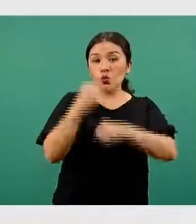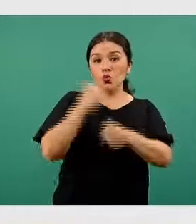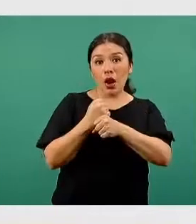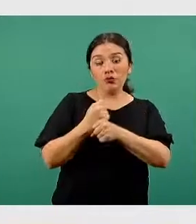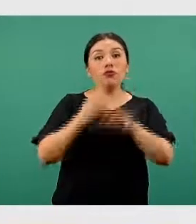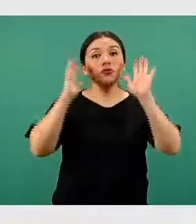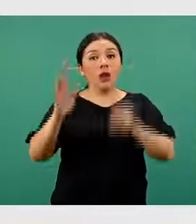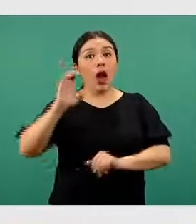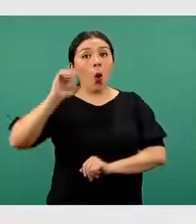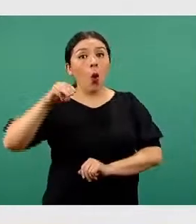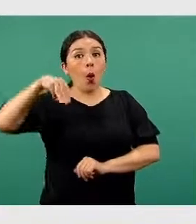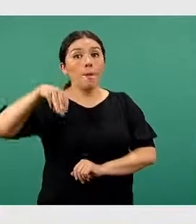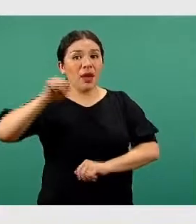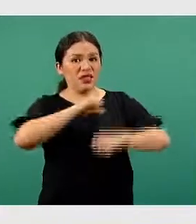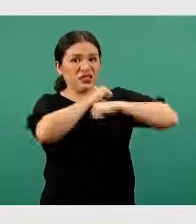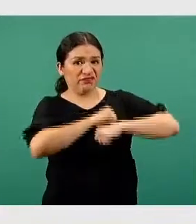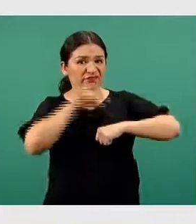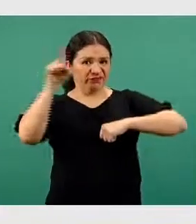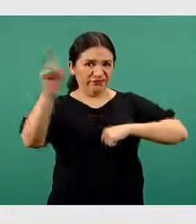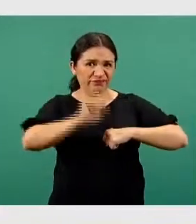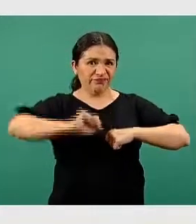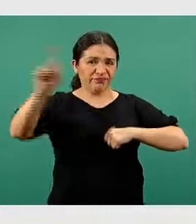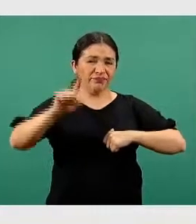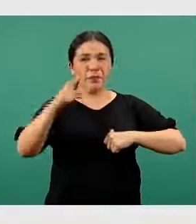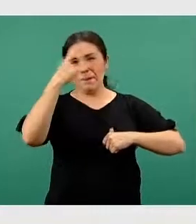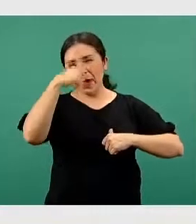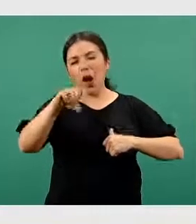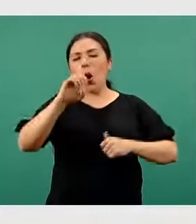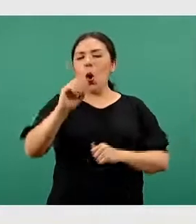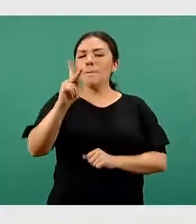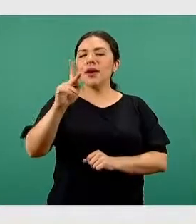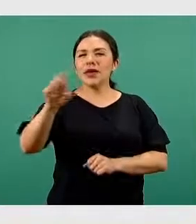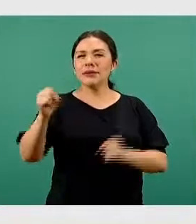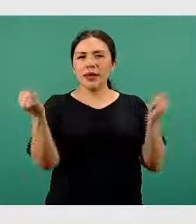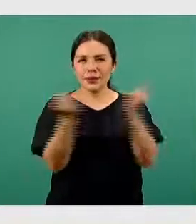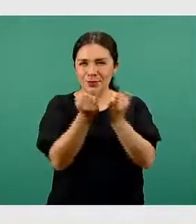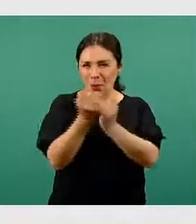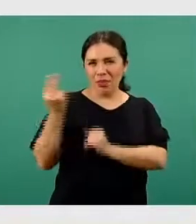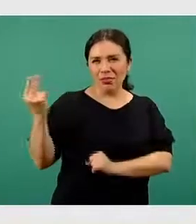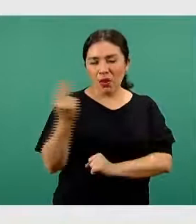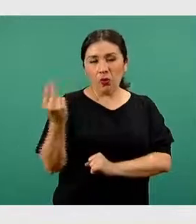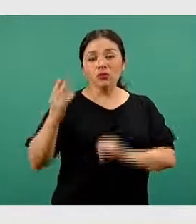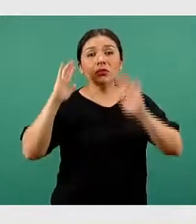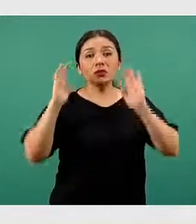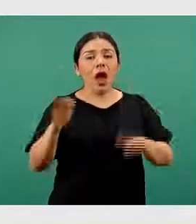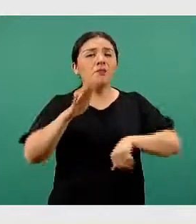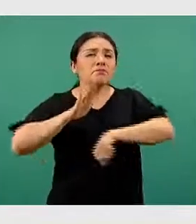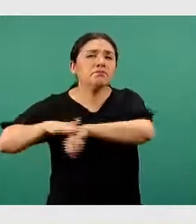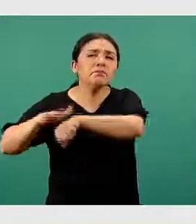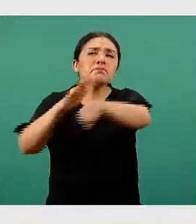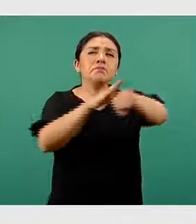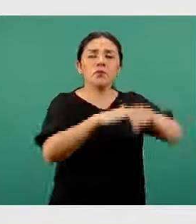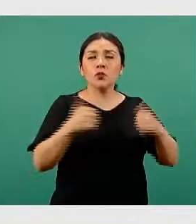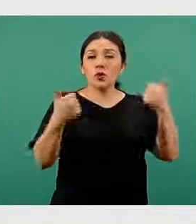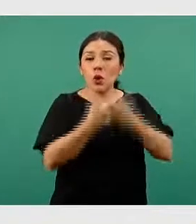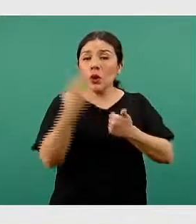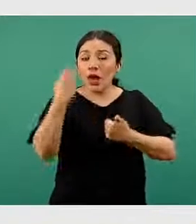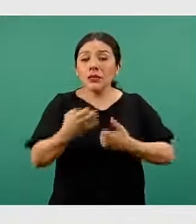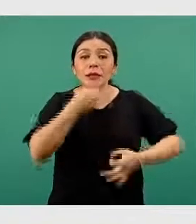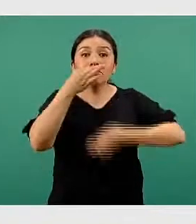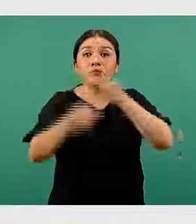la Organización Mundial de la Salud, la Organización Panamericana de la Salud, hacía un llamado a través de esta